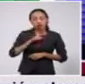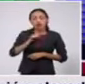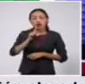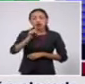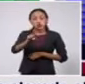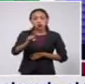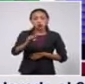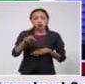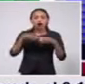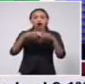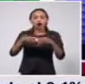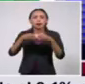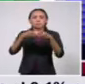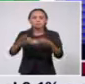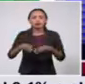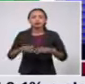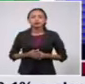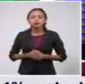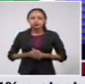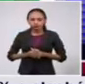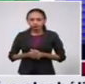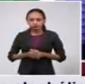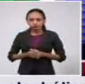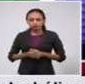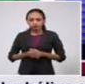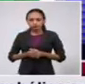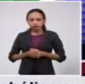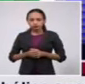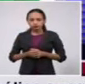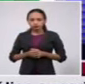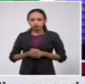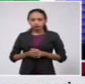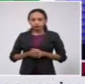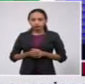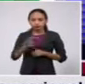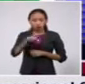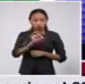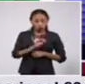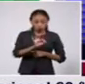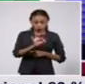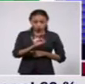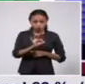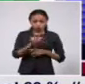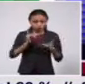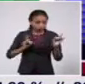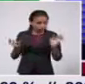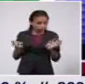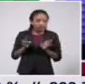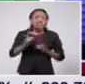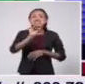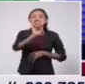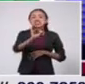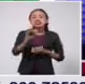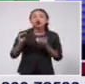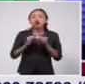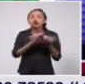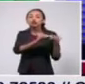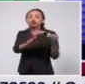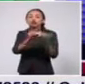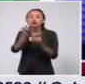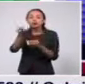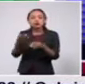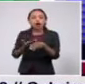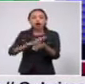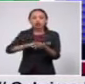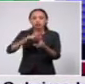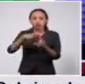Granma. De esos 8, 7 son contactos de casos positivos y 1 es un